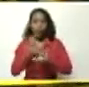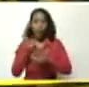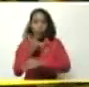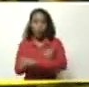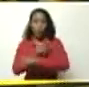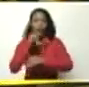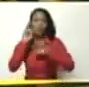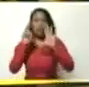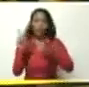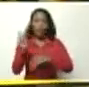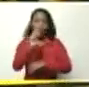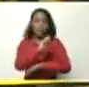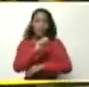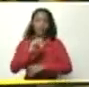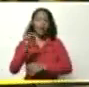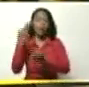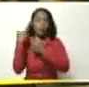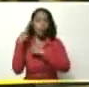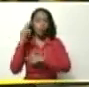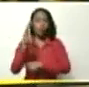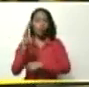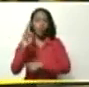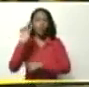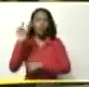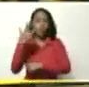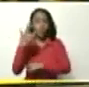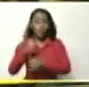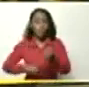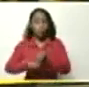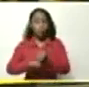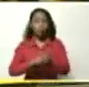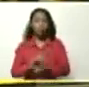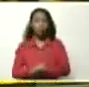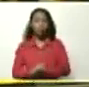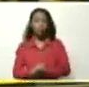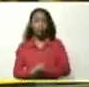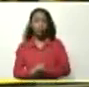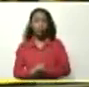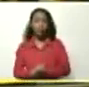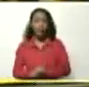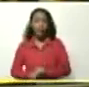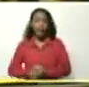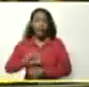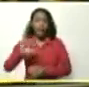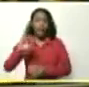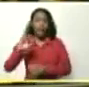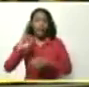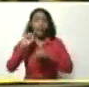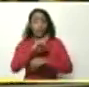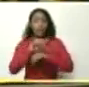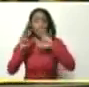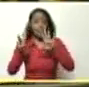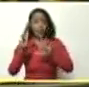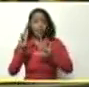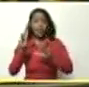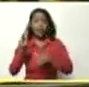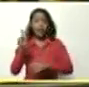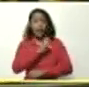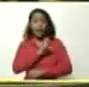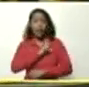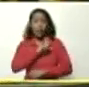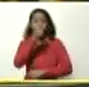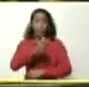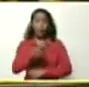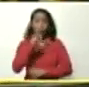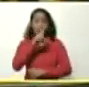hace más de 6 meses y que le corresponde entonces su dosis de refuerzo. La tercera semana de enero, a partir del 17 de enero, personas entre